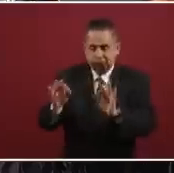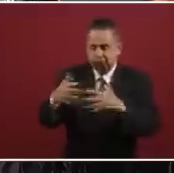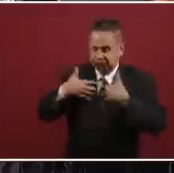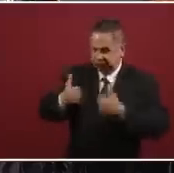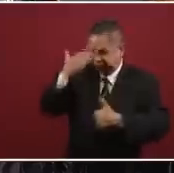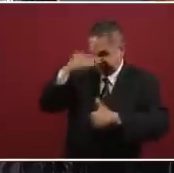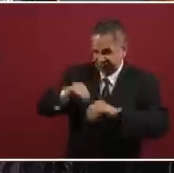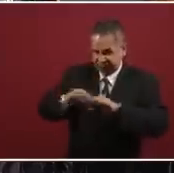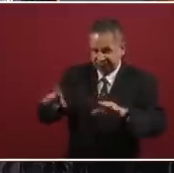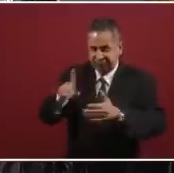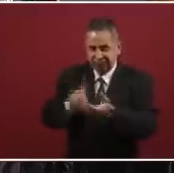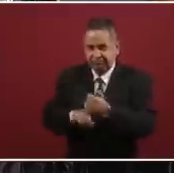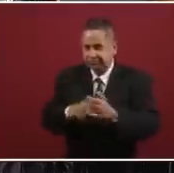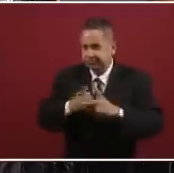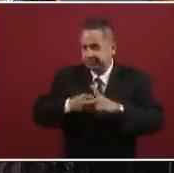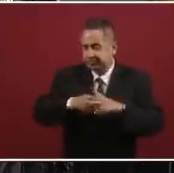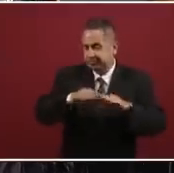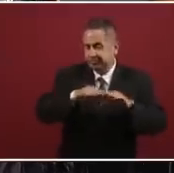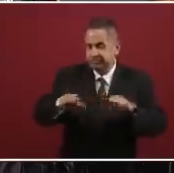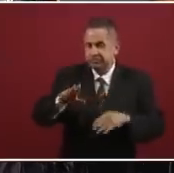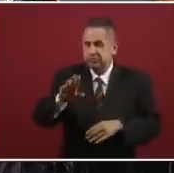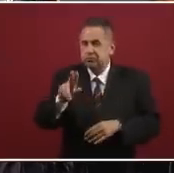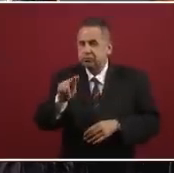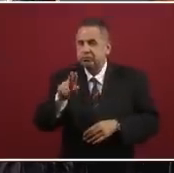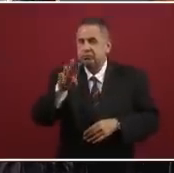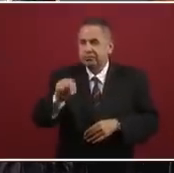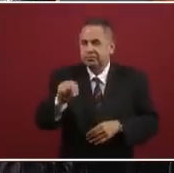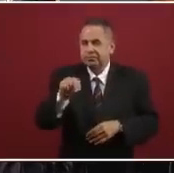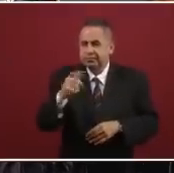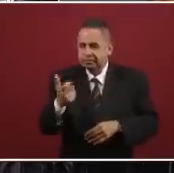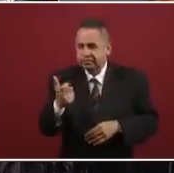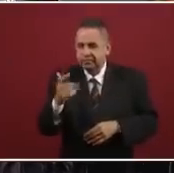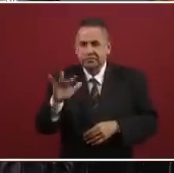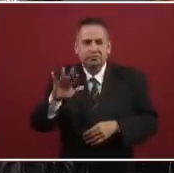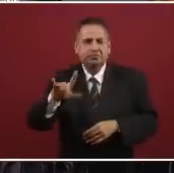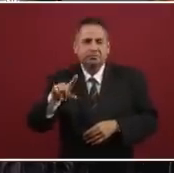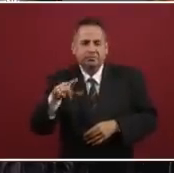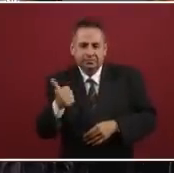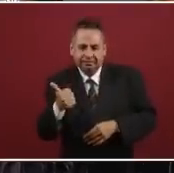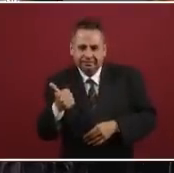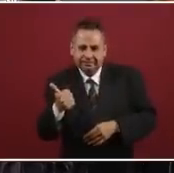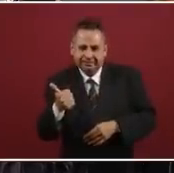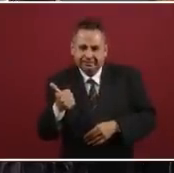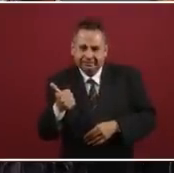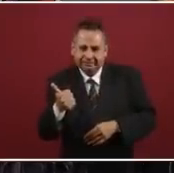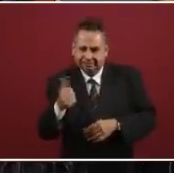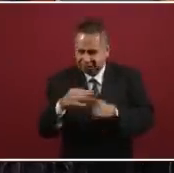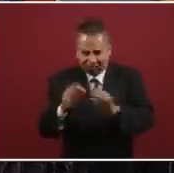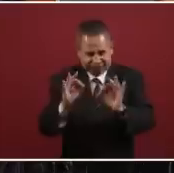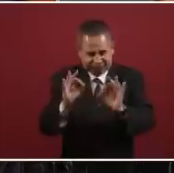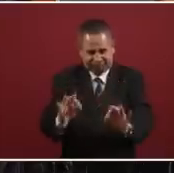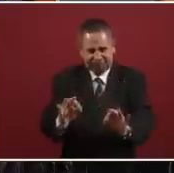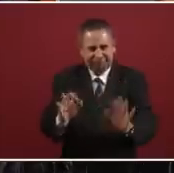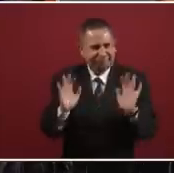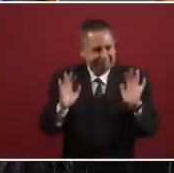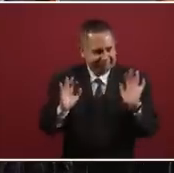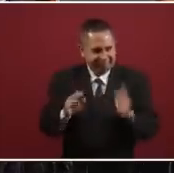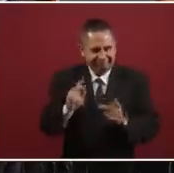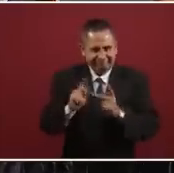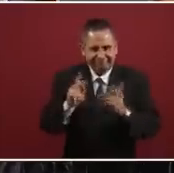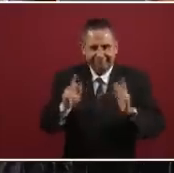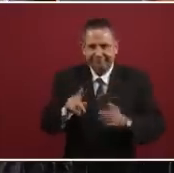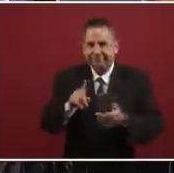enterado, el promedio está en 89 pesos con 56 centavos y que